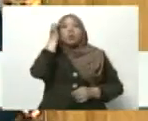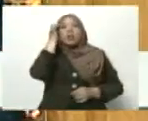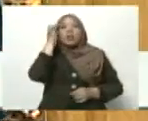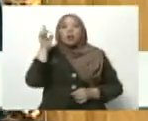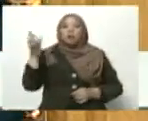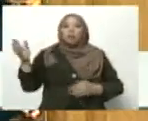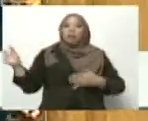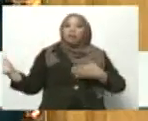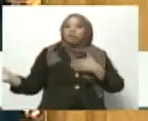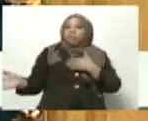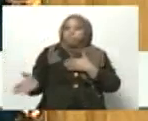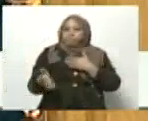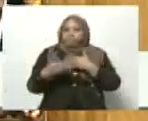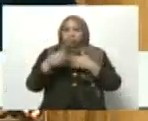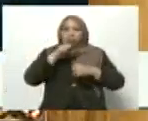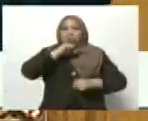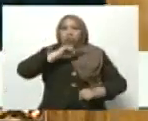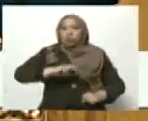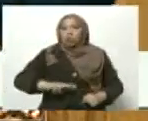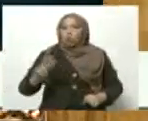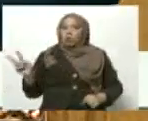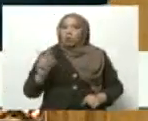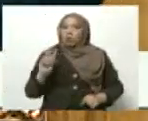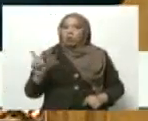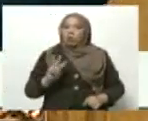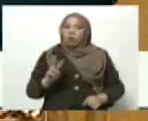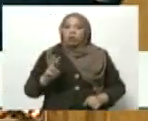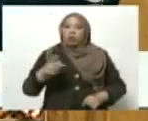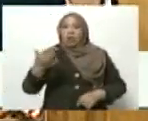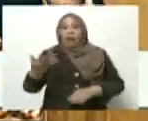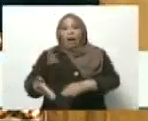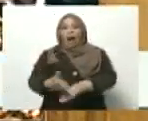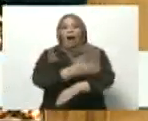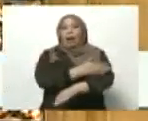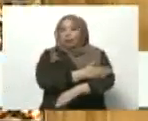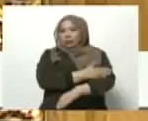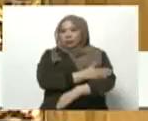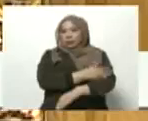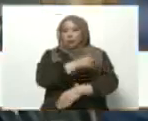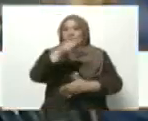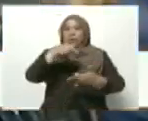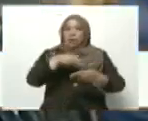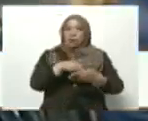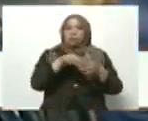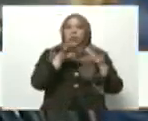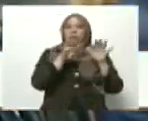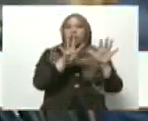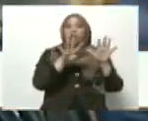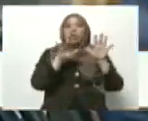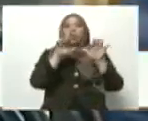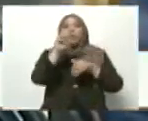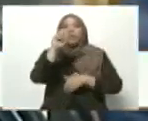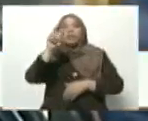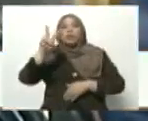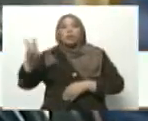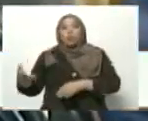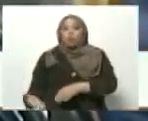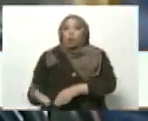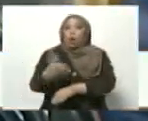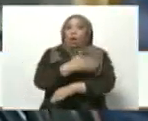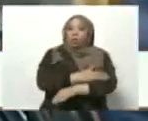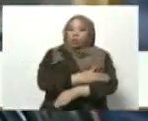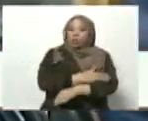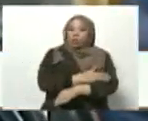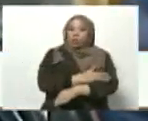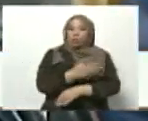bloqueo histórico económico en la historia de Venezuela, más que los puertos de 1902, por eso digo, más que todo lo que había ocurrido hasta ese momento del